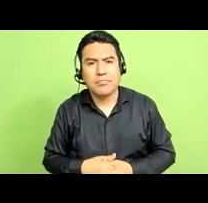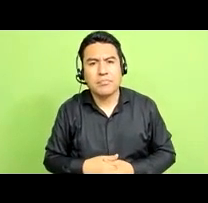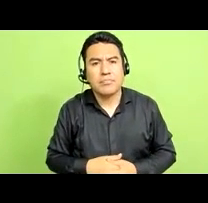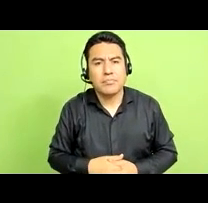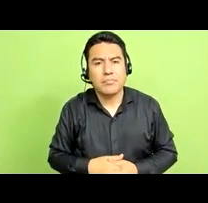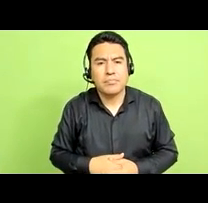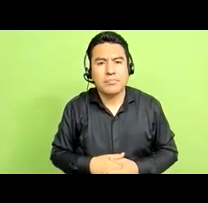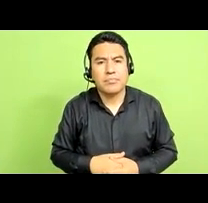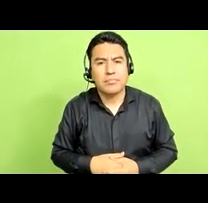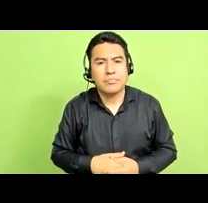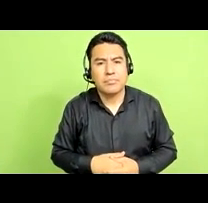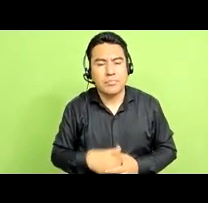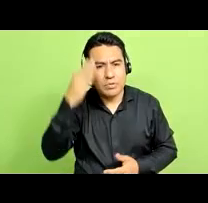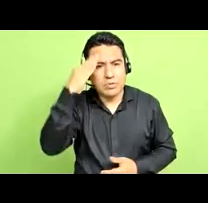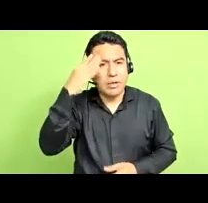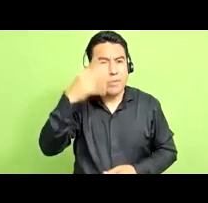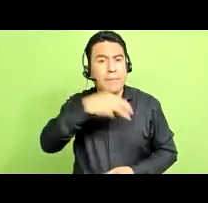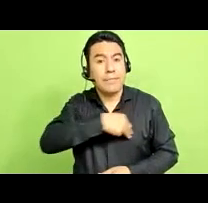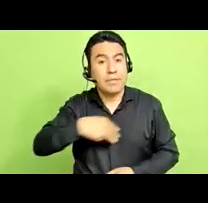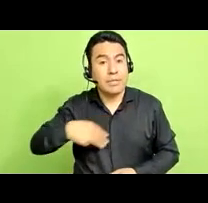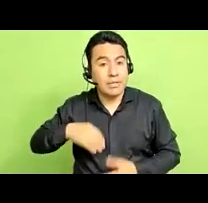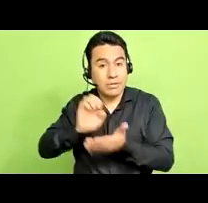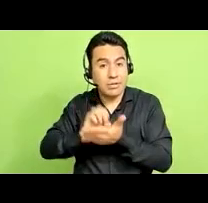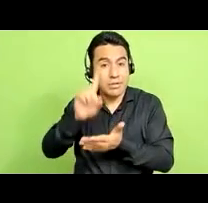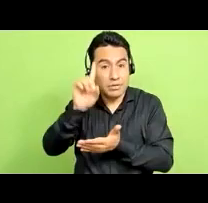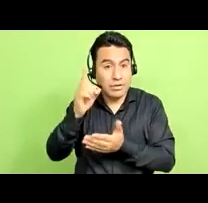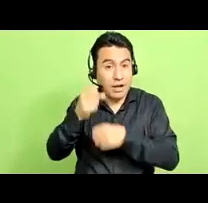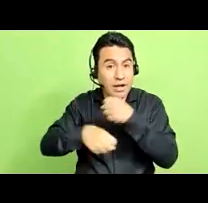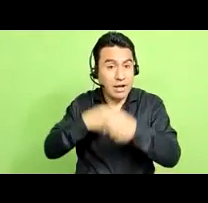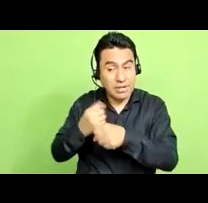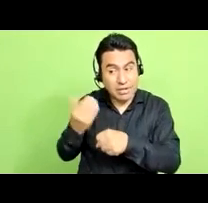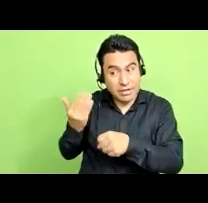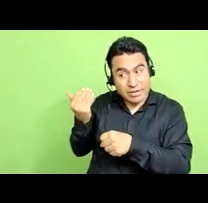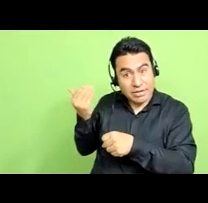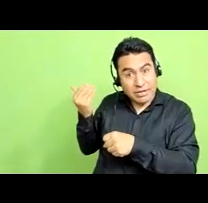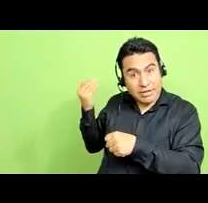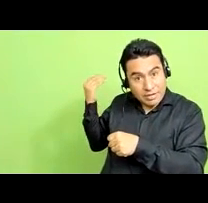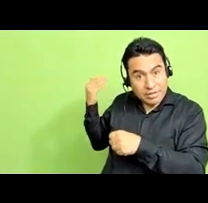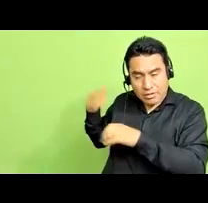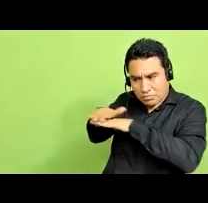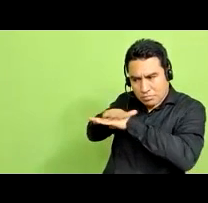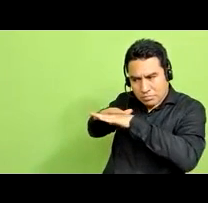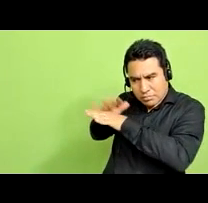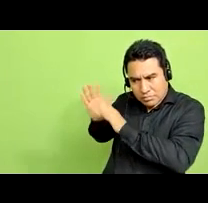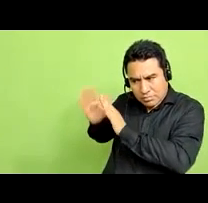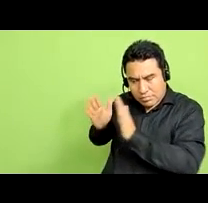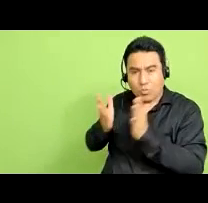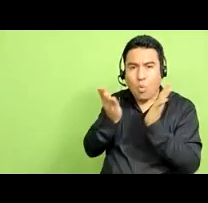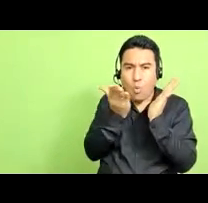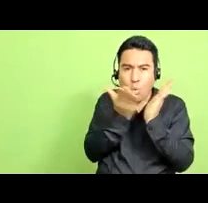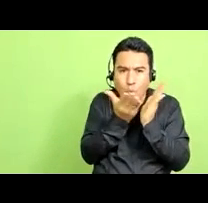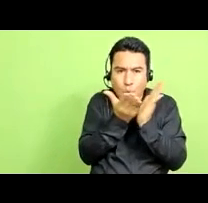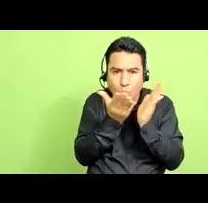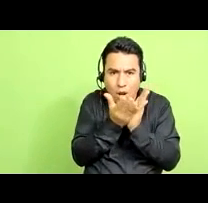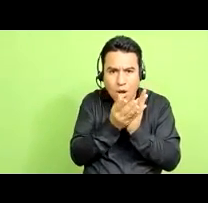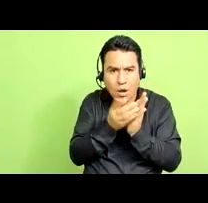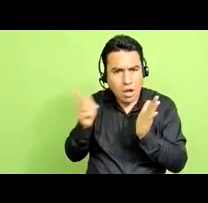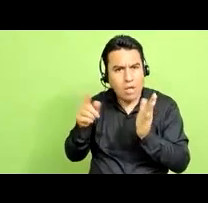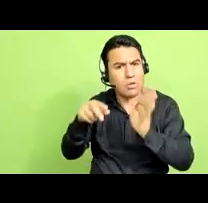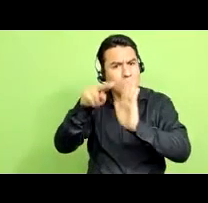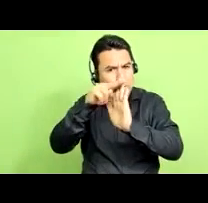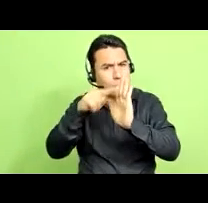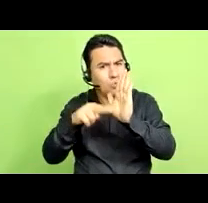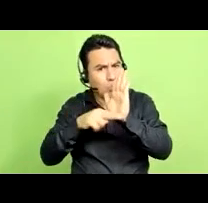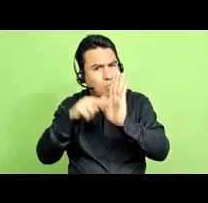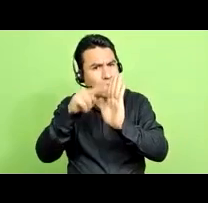el ministerio de educación años atrás cuando empezaron con los proyectos en la colección climáticos realizaron algunas normas contienen